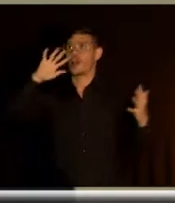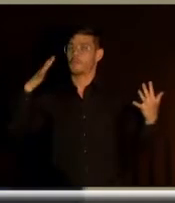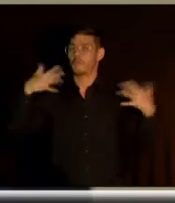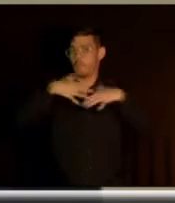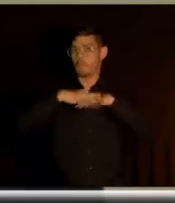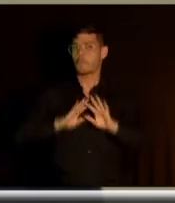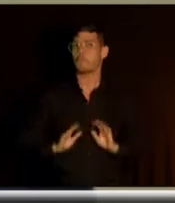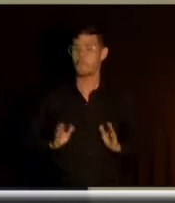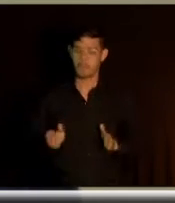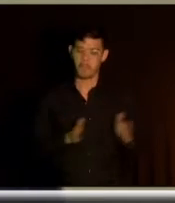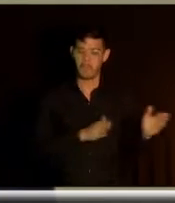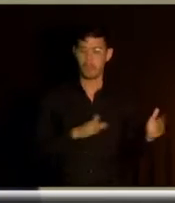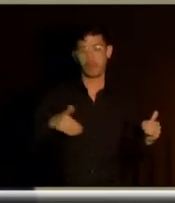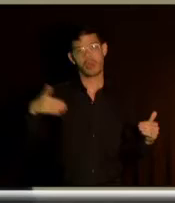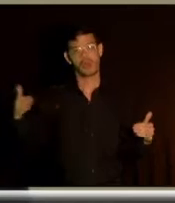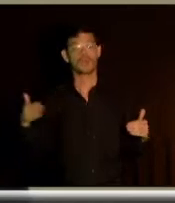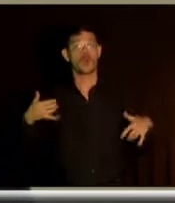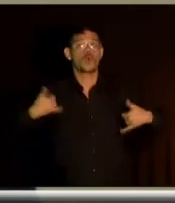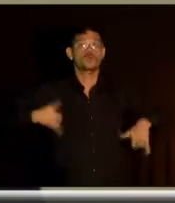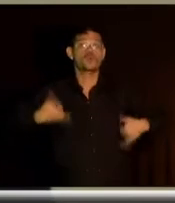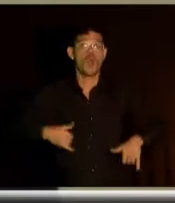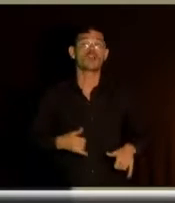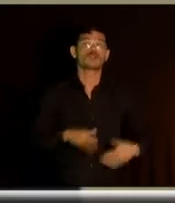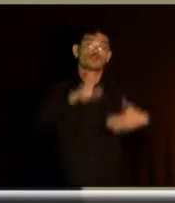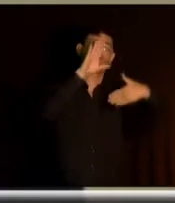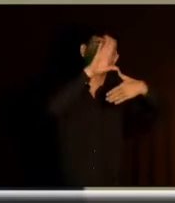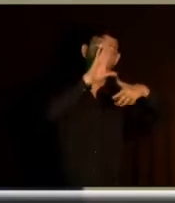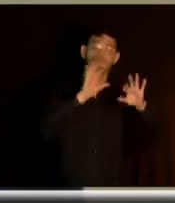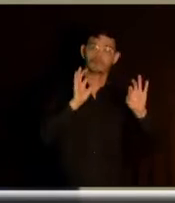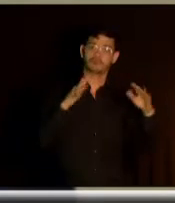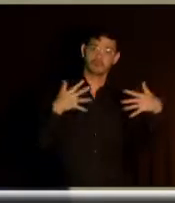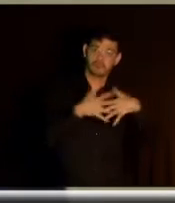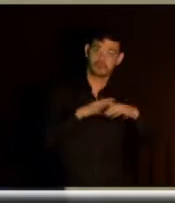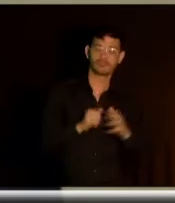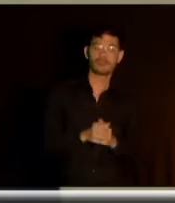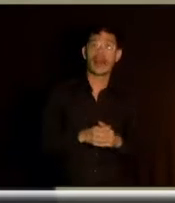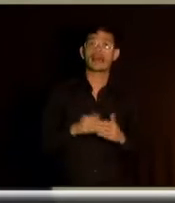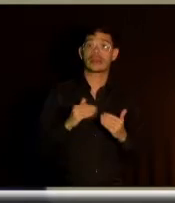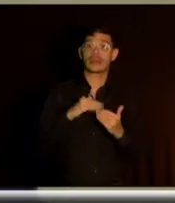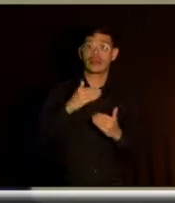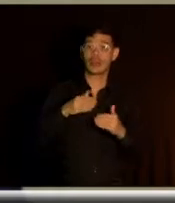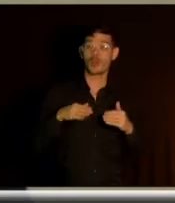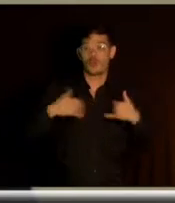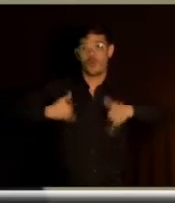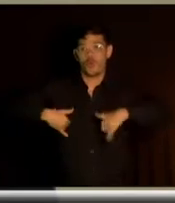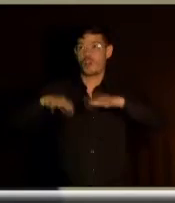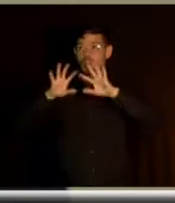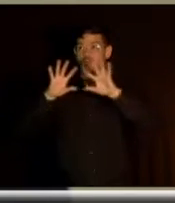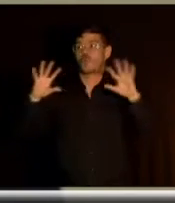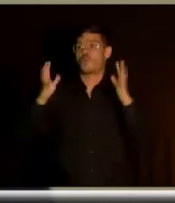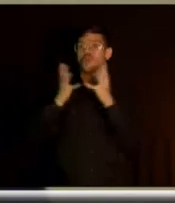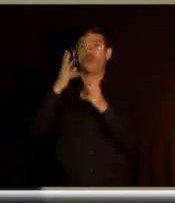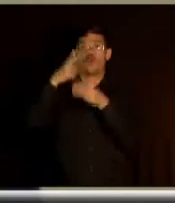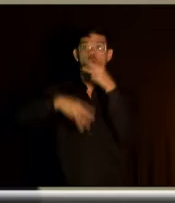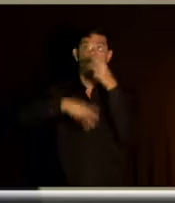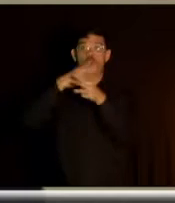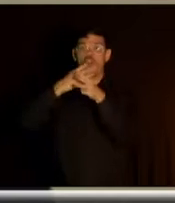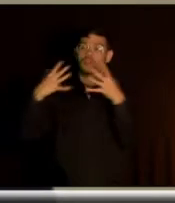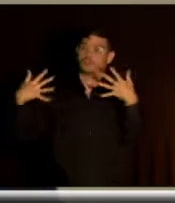Juegos Continentales integrados, luego unos Mundiales integrados, y luego en algún mucho